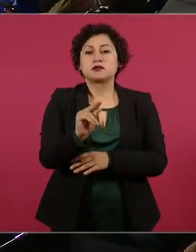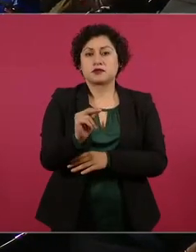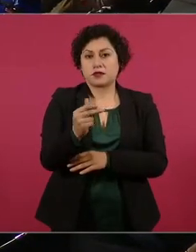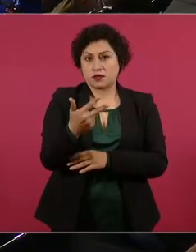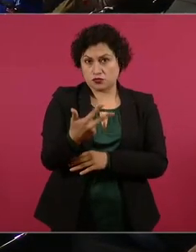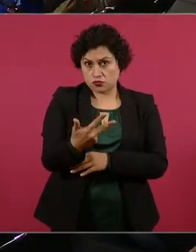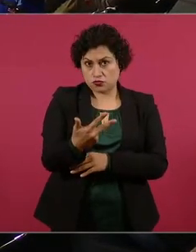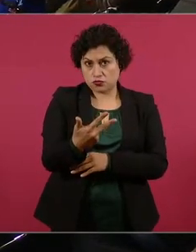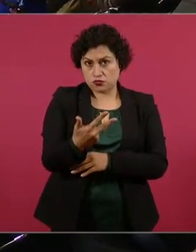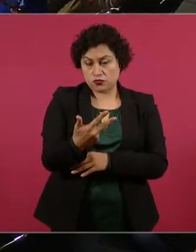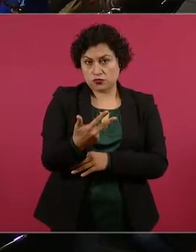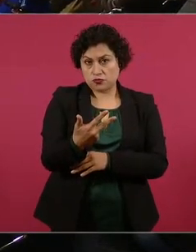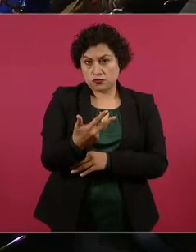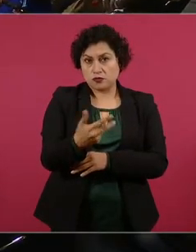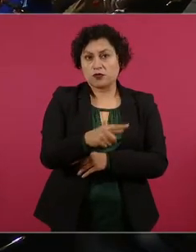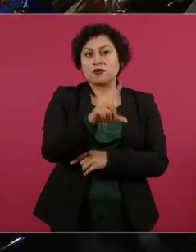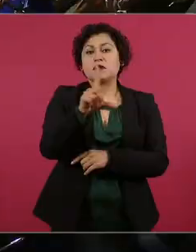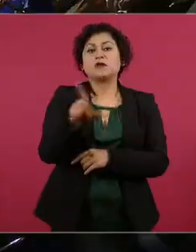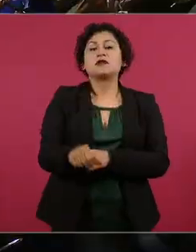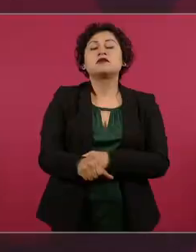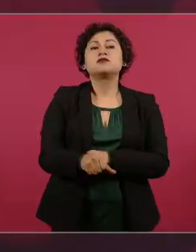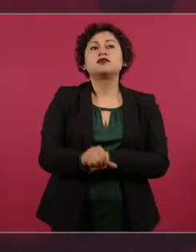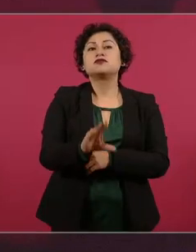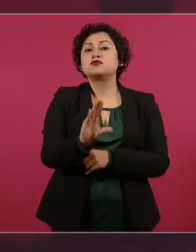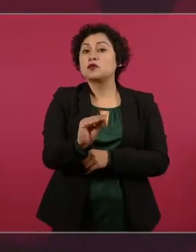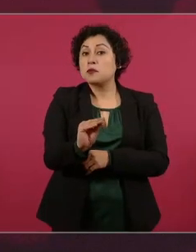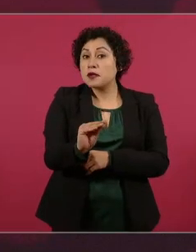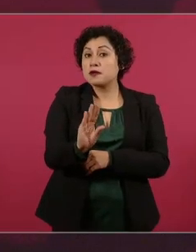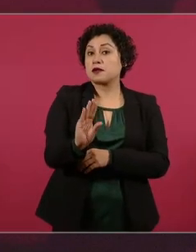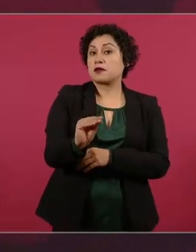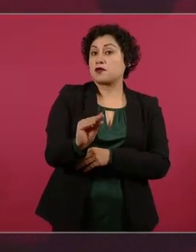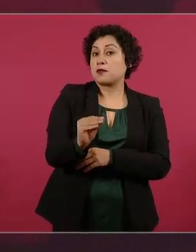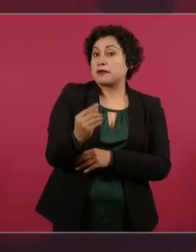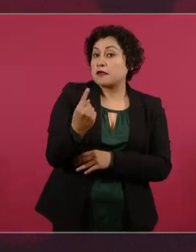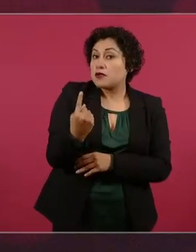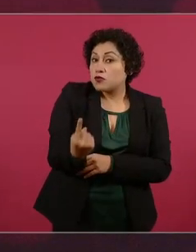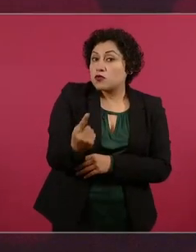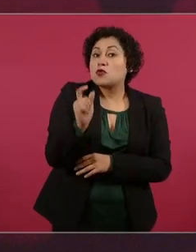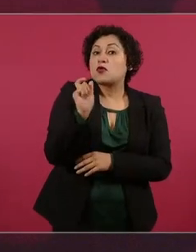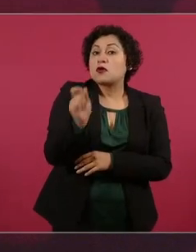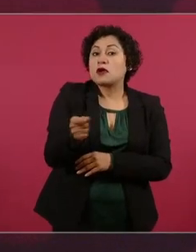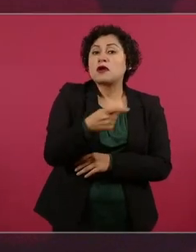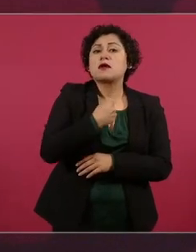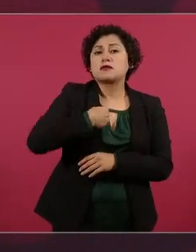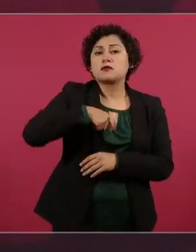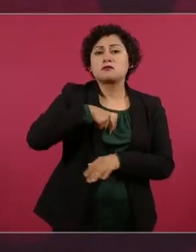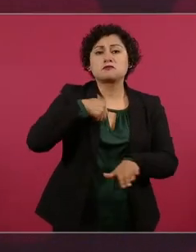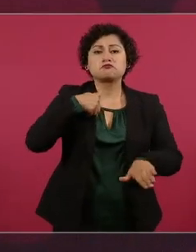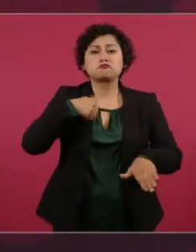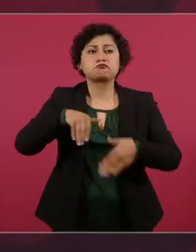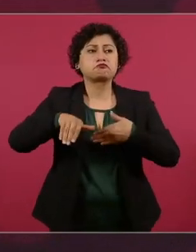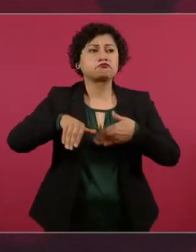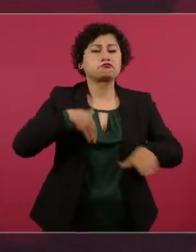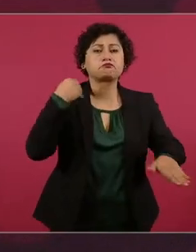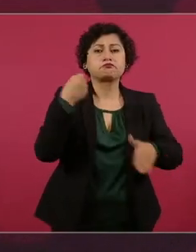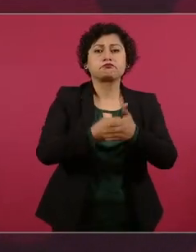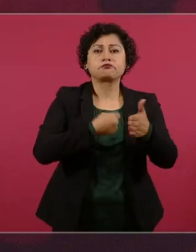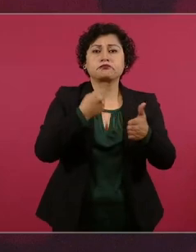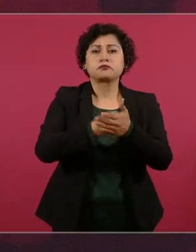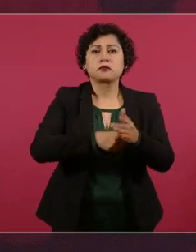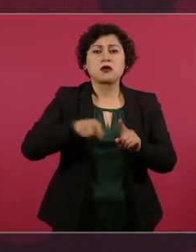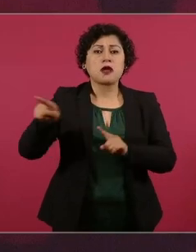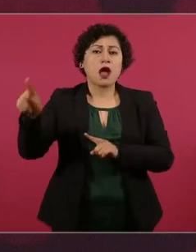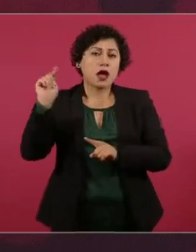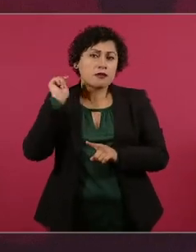en el 90, 91, caminamos desde Tabasco hasta la Ciudad de México,